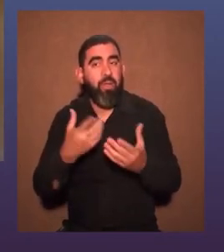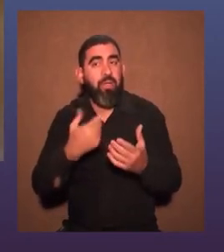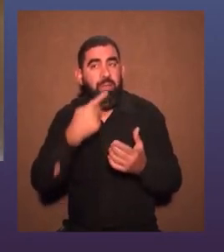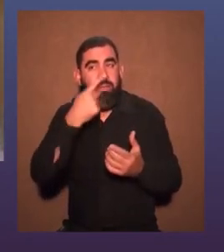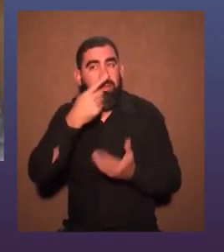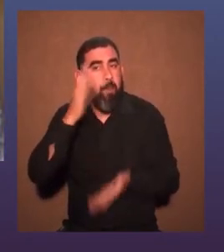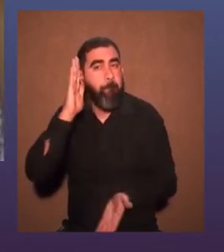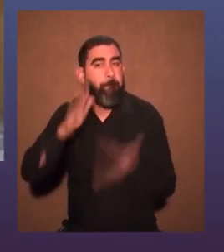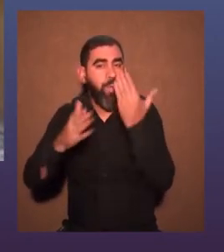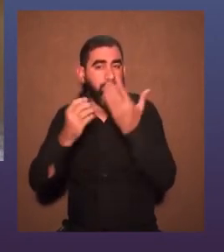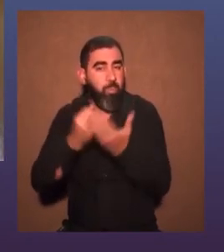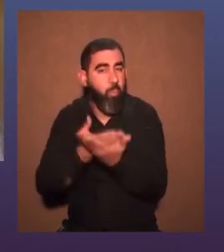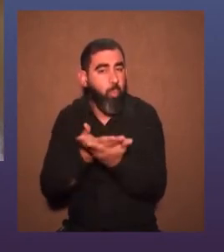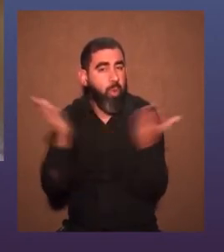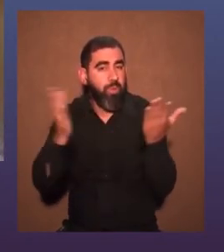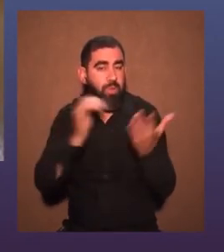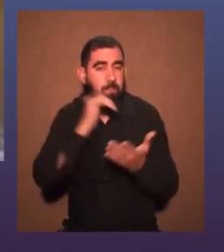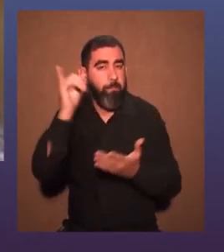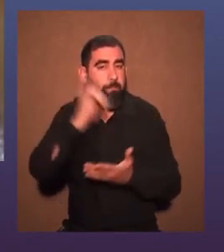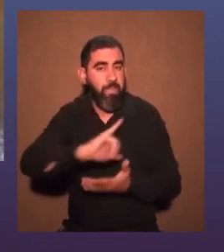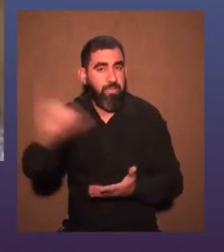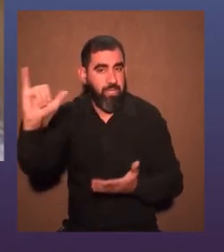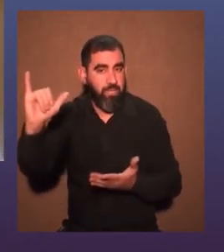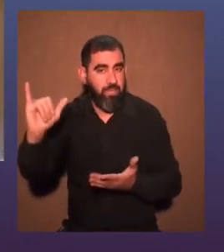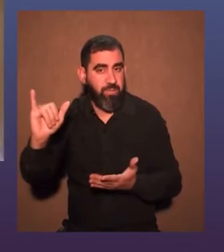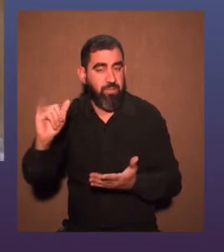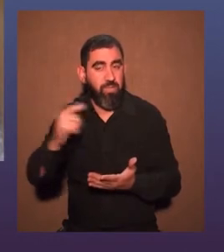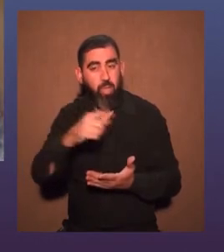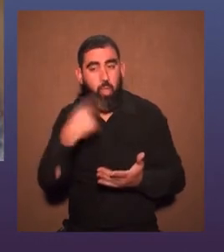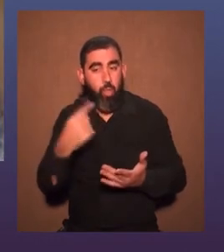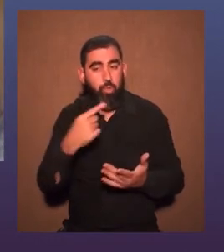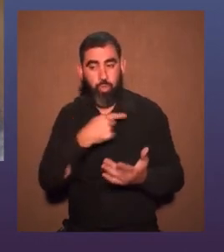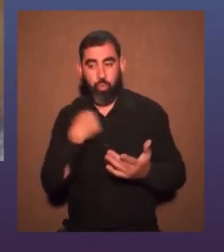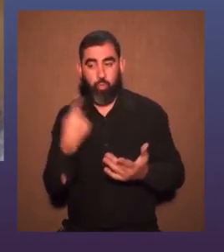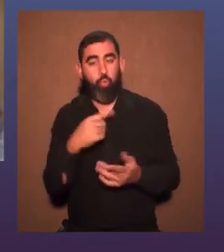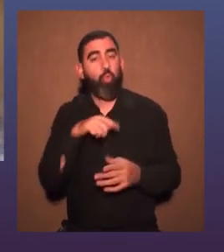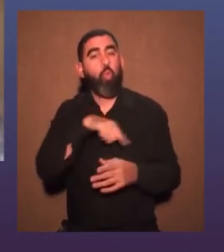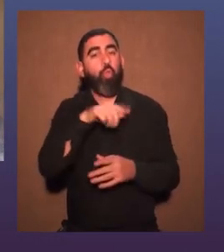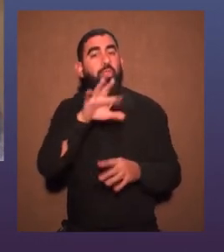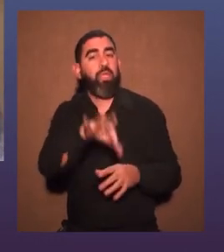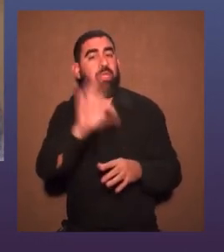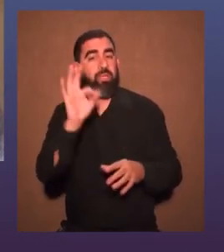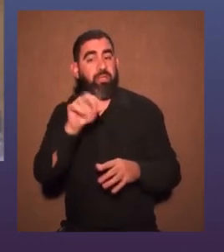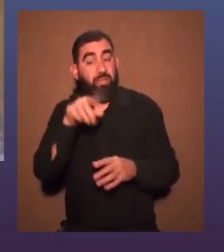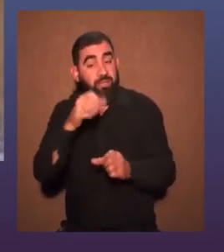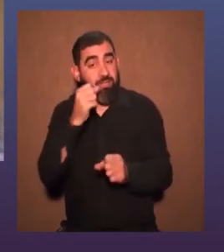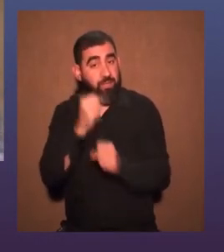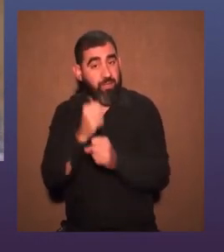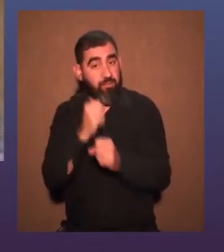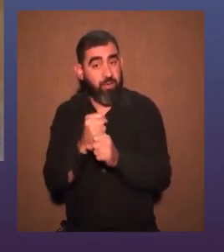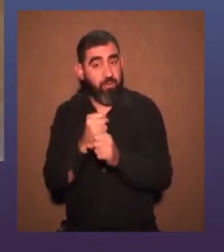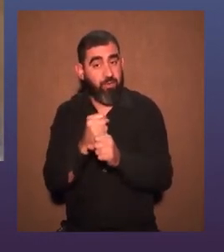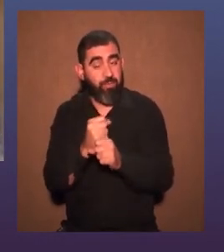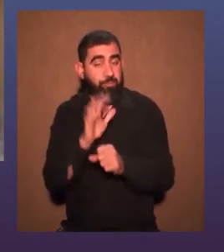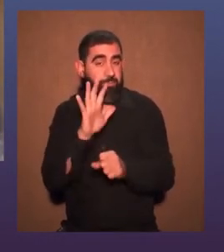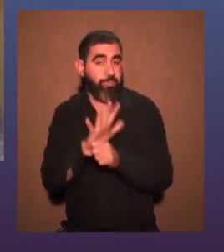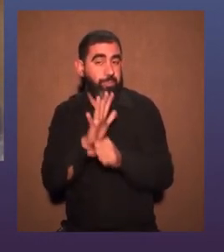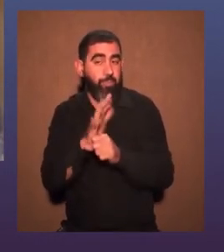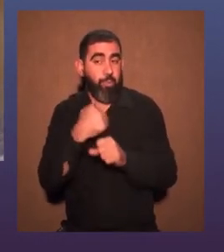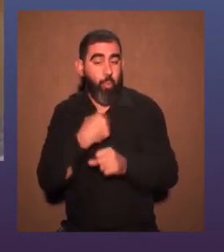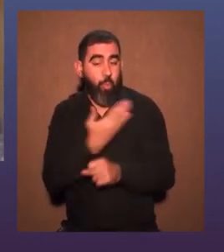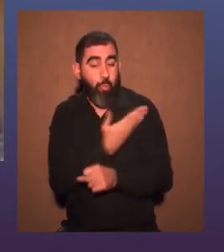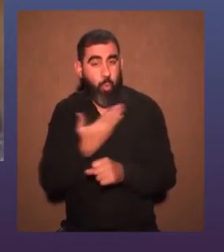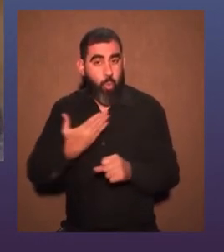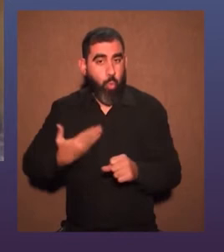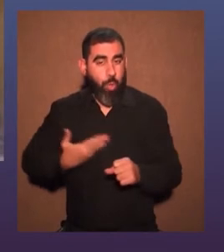resaltar del mensaje de lo que se quiere decir? Entonces, ¿dónde nos ubicamos nosotros? Y ahí creo que está el trabajo ese de apropiarse de la obra.